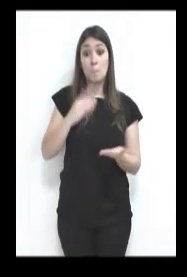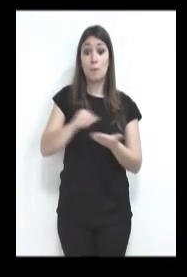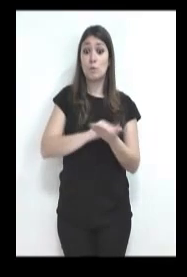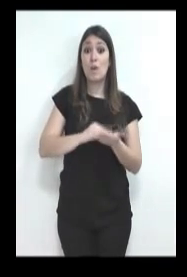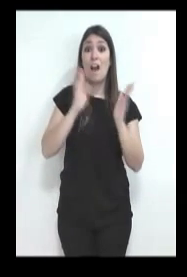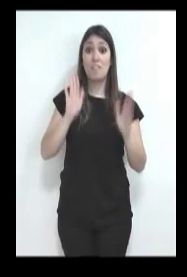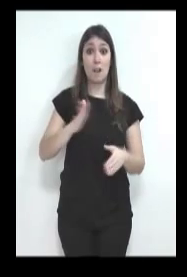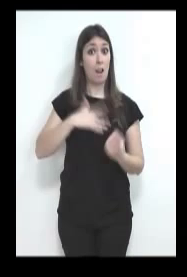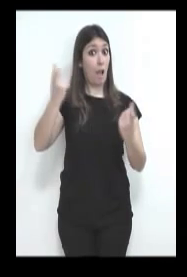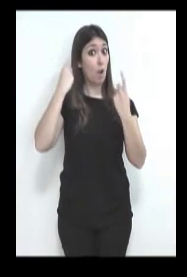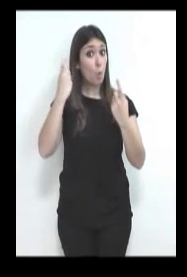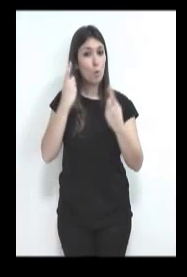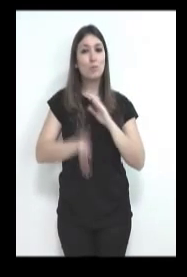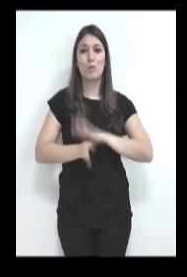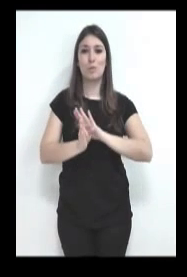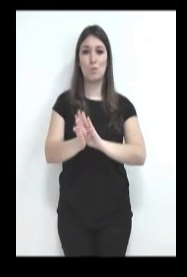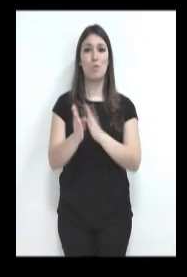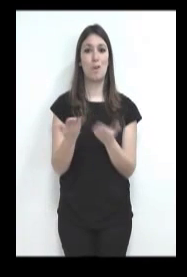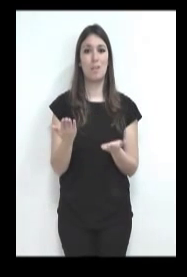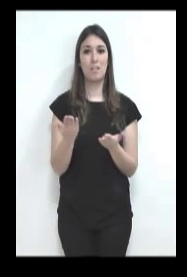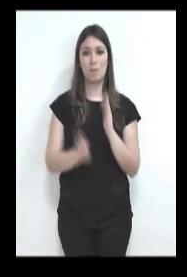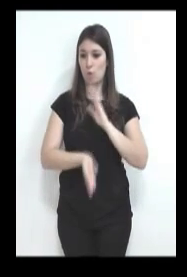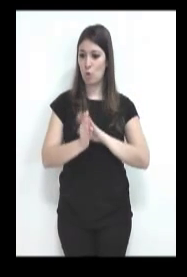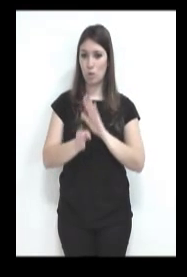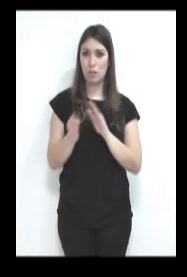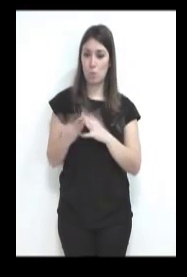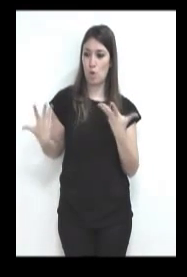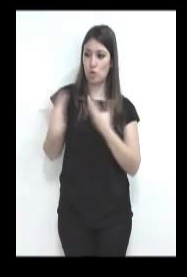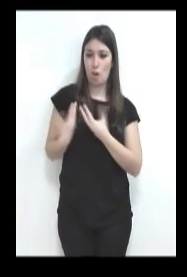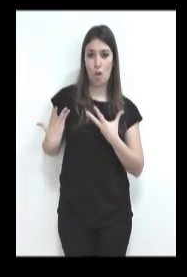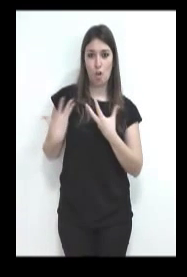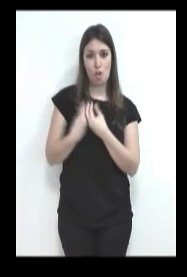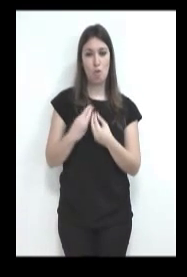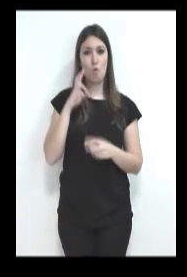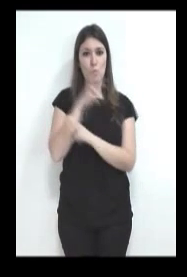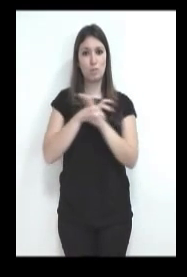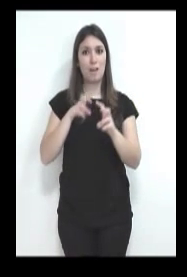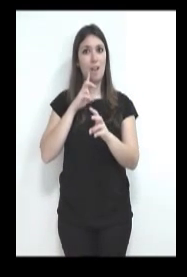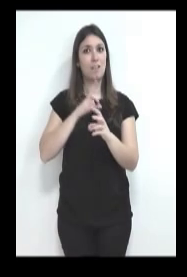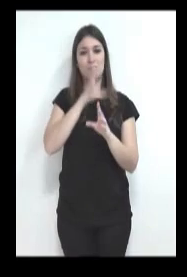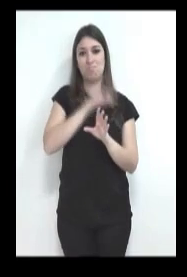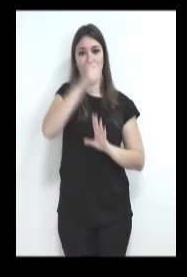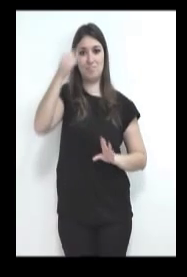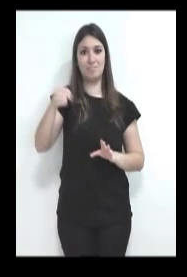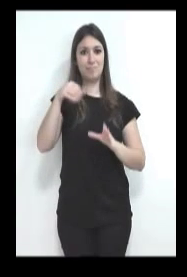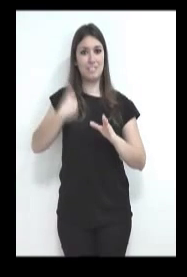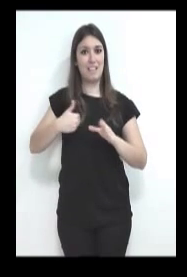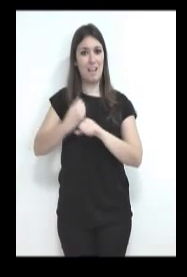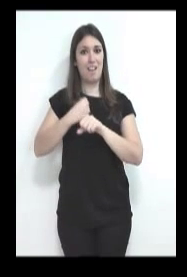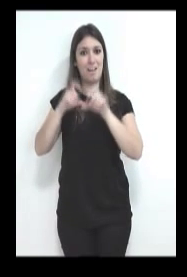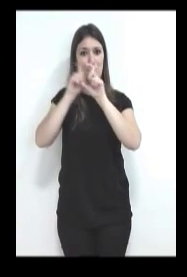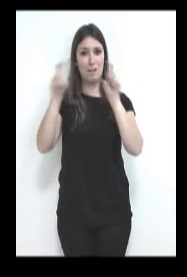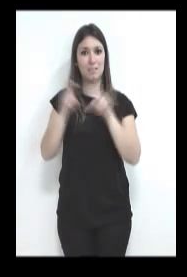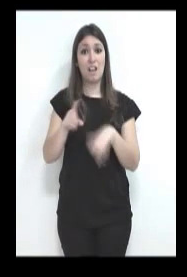nuestros estudiantes sigan a nuestro lado integrados en las empresas y no esa